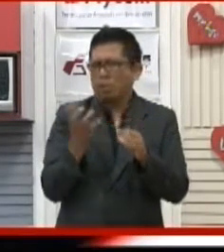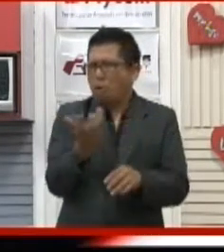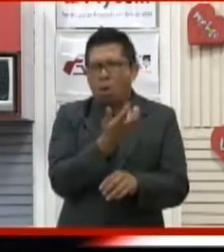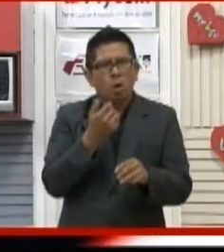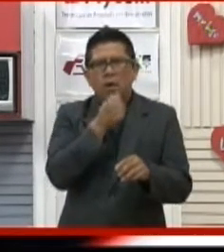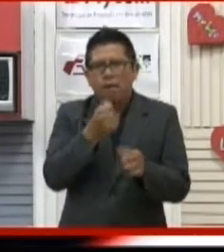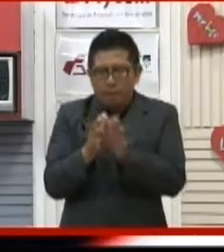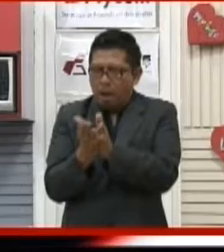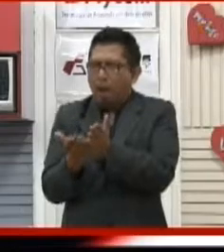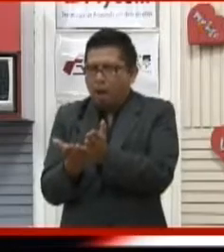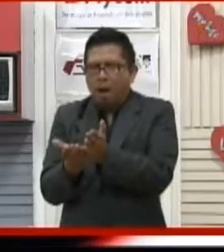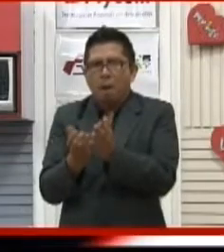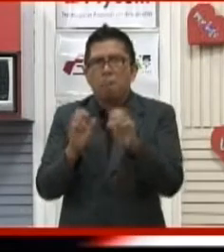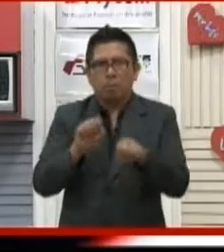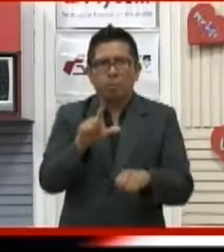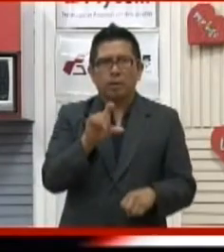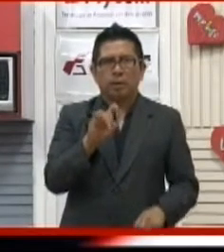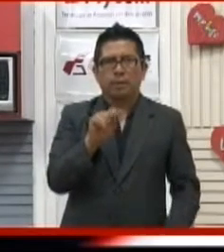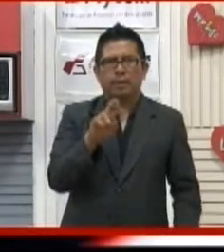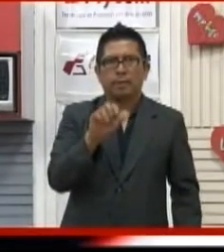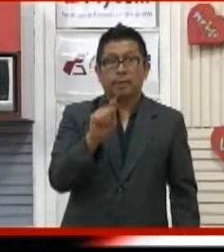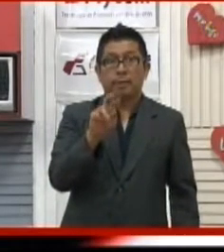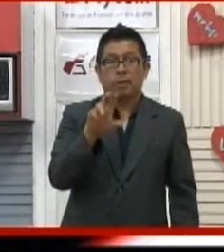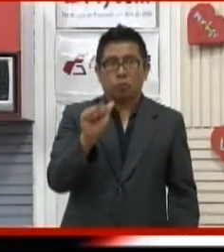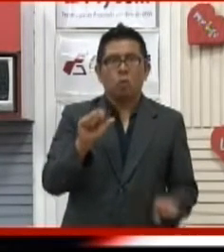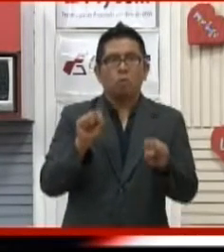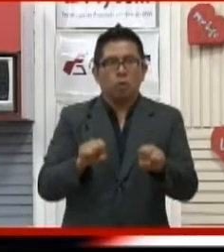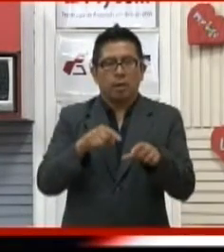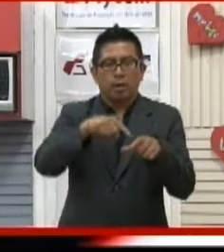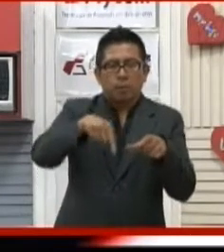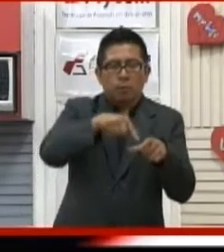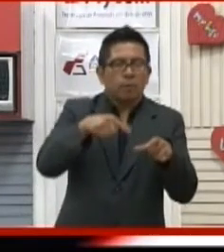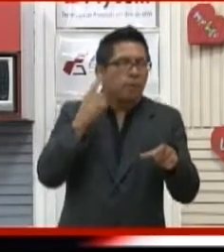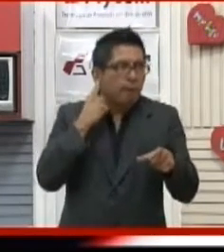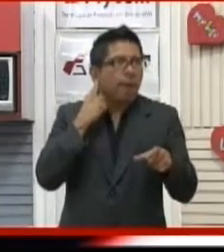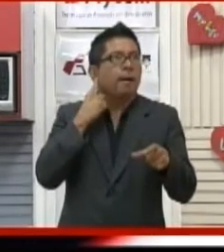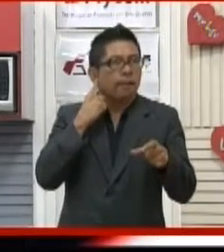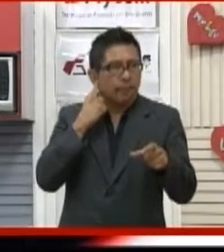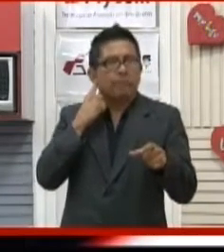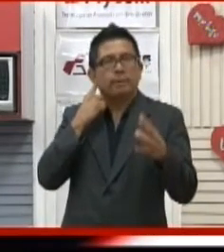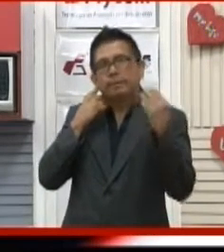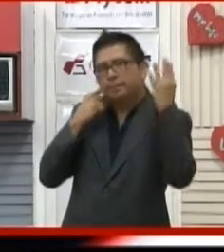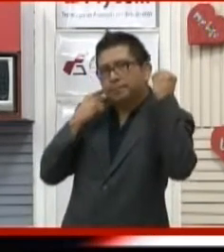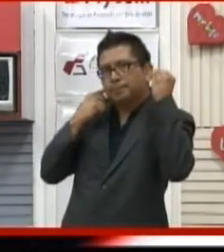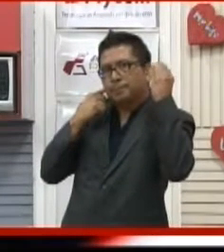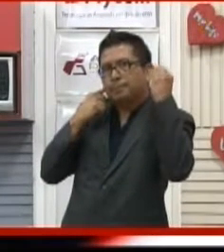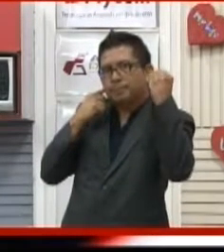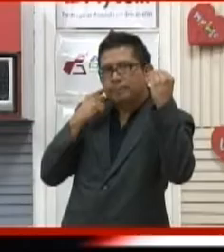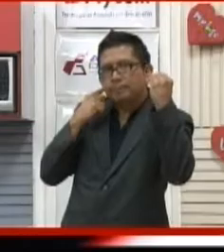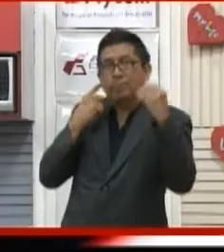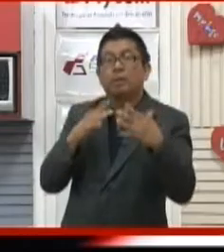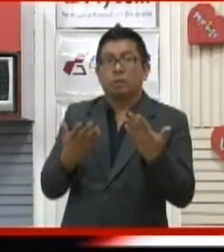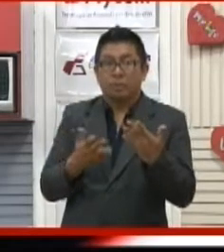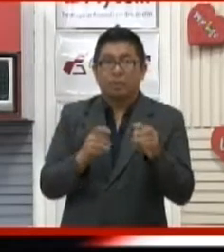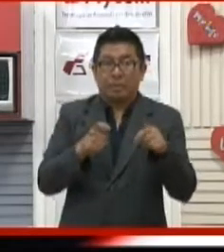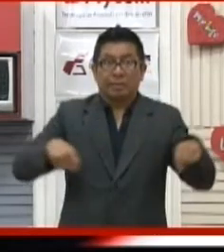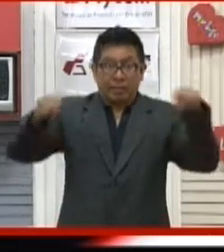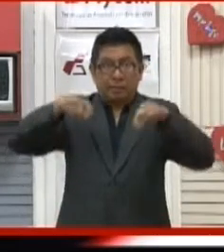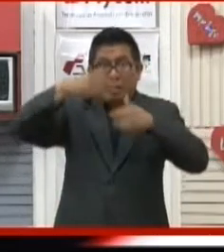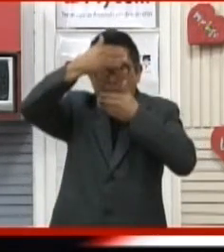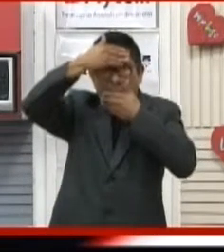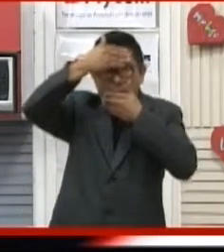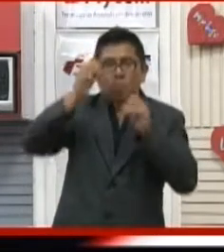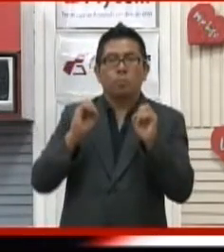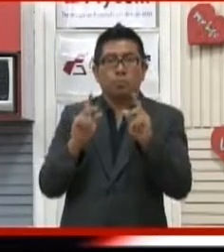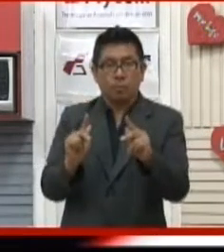accesible para ellos a través de audios. De audio. De audios. Entonces, lo que el tratado promueve o